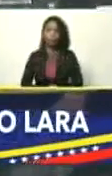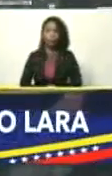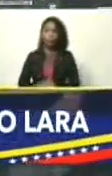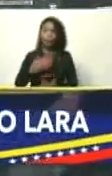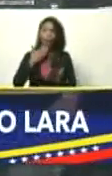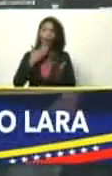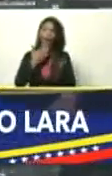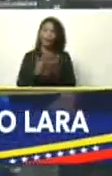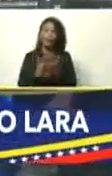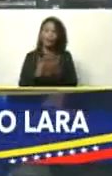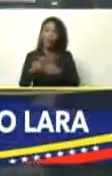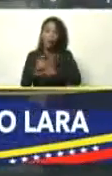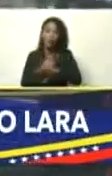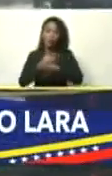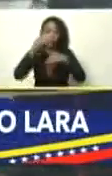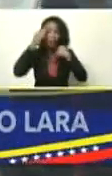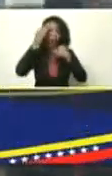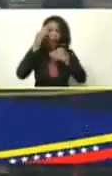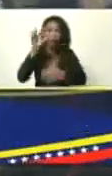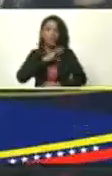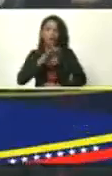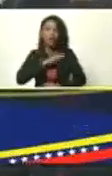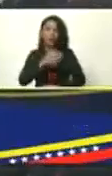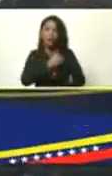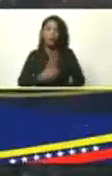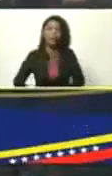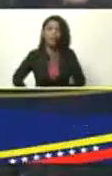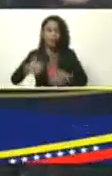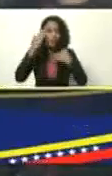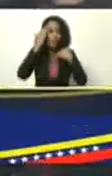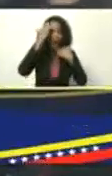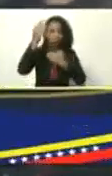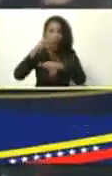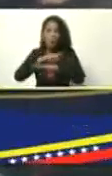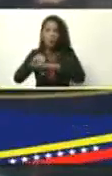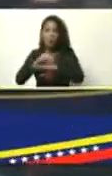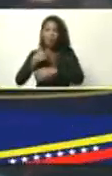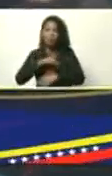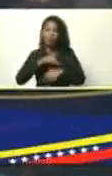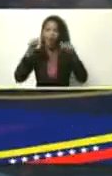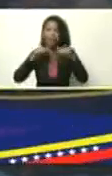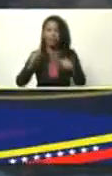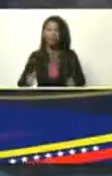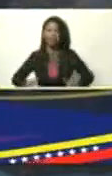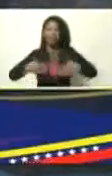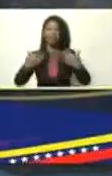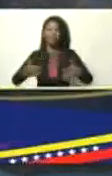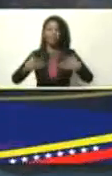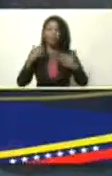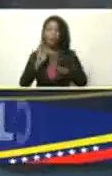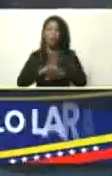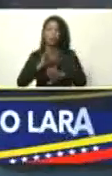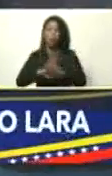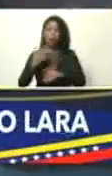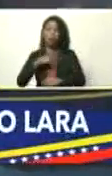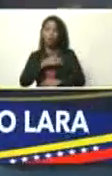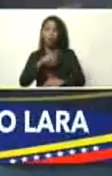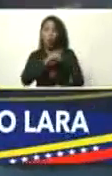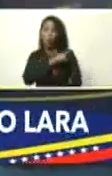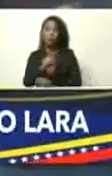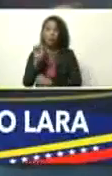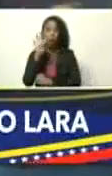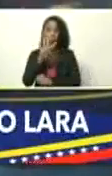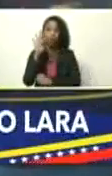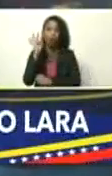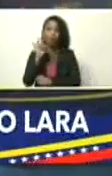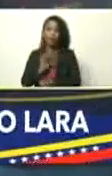Gracias, gobernador. Saludos, señor presidente. Saludos, ministra. Aquí estamos, bueno, contentos y felices porque estamos cumpliendo con las